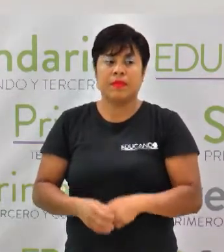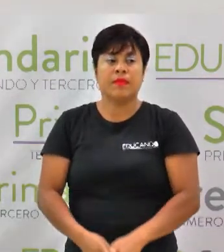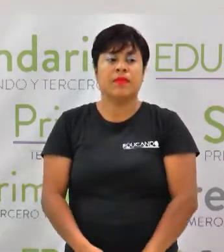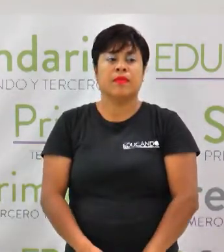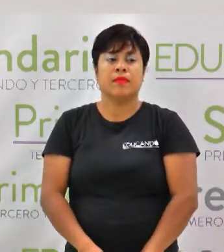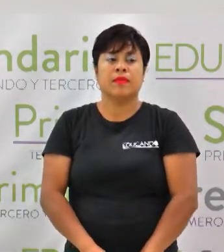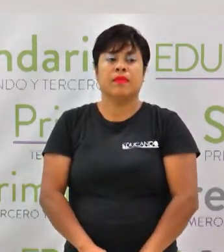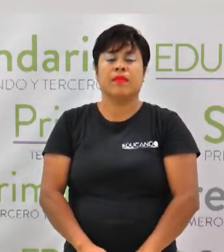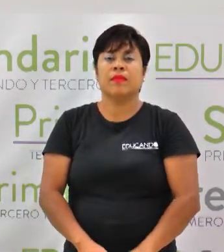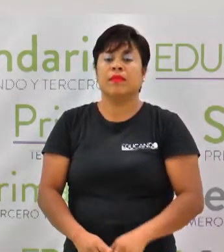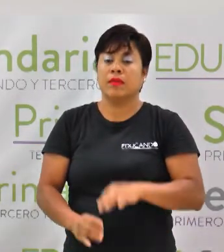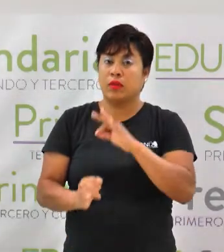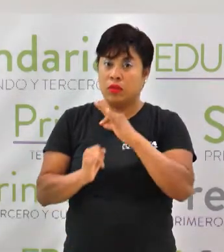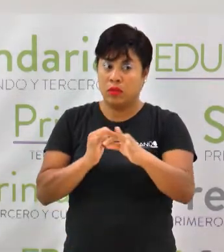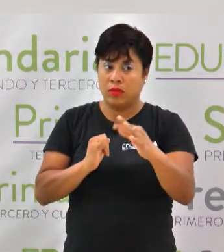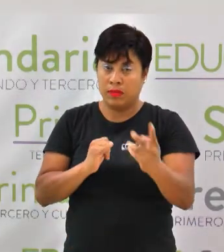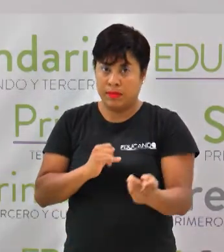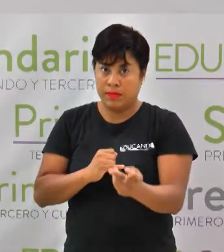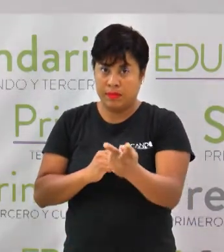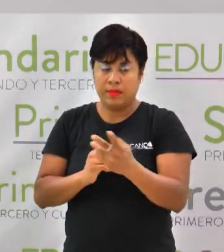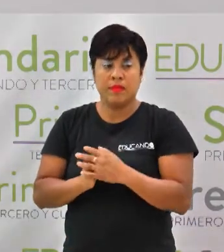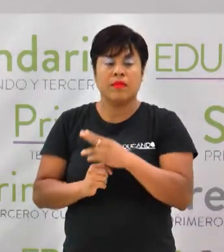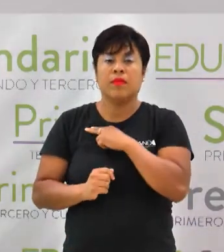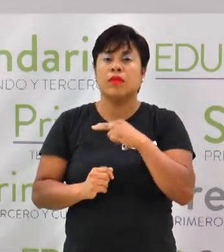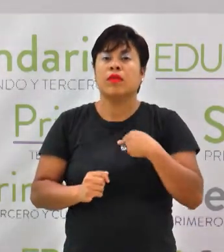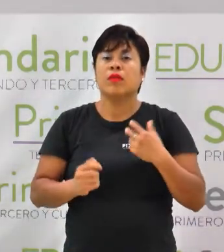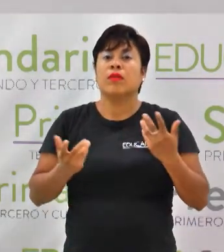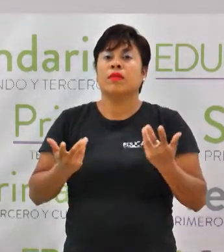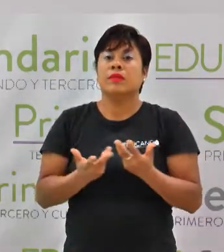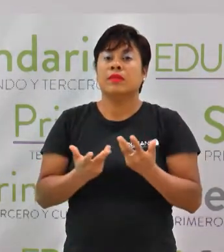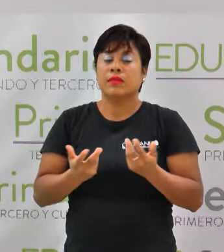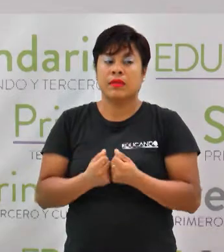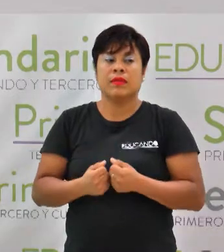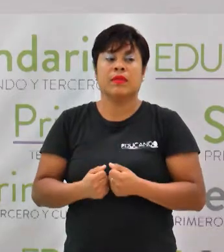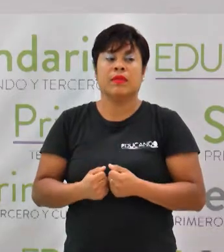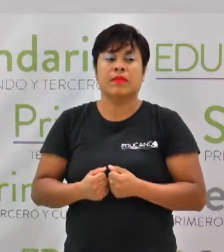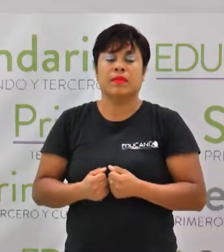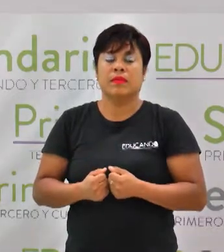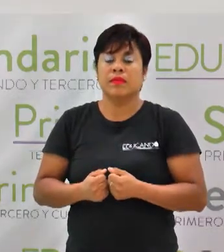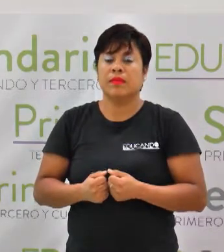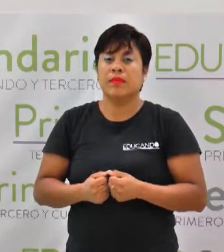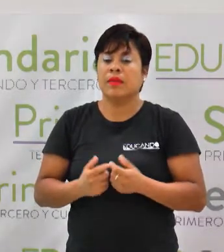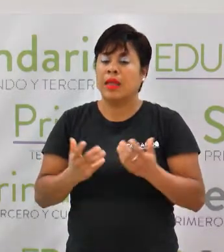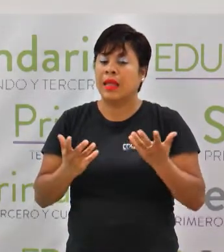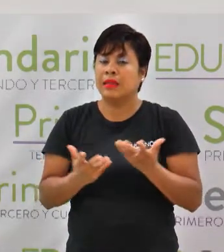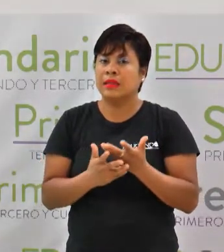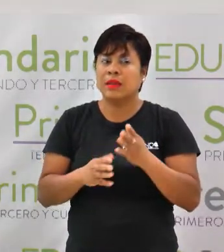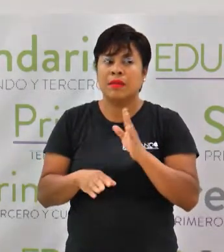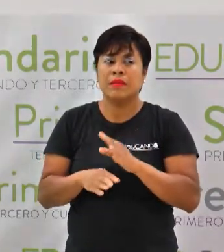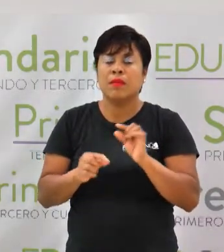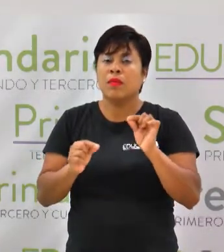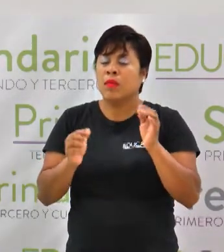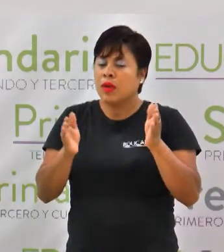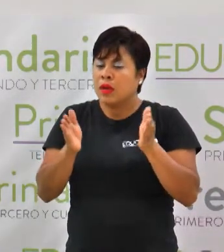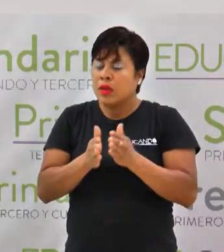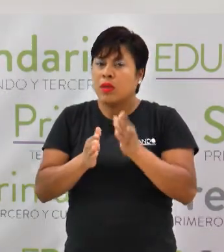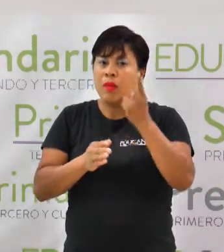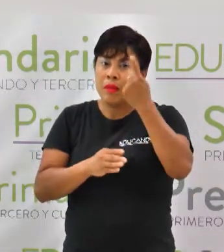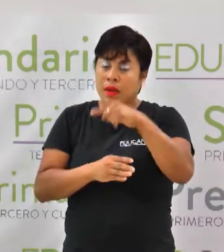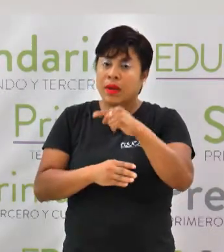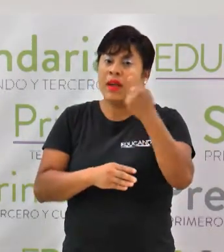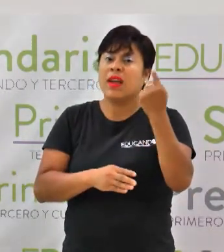preguntas, como última pregunta, vamos a tratar de ahondar un poquito en ¿para